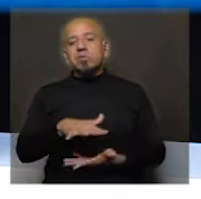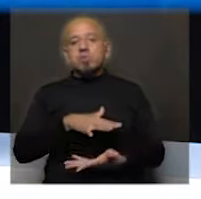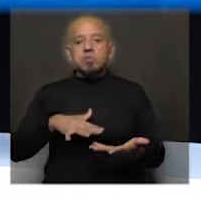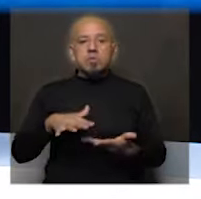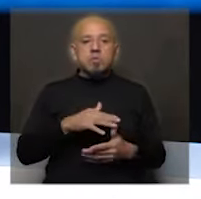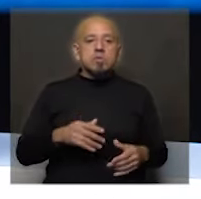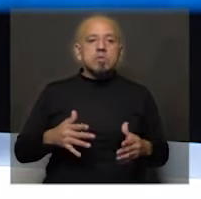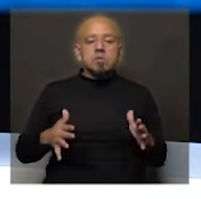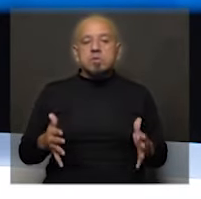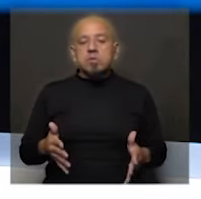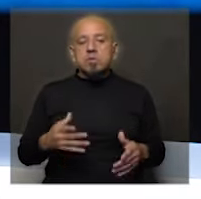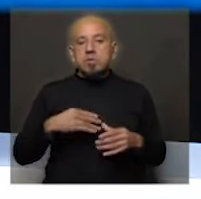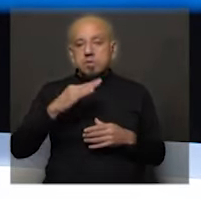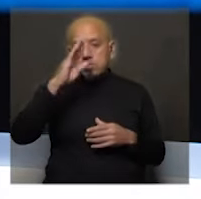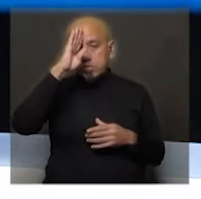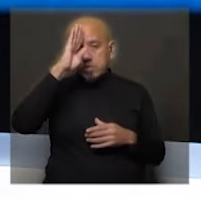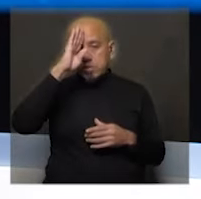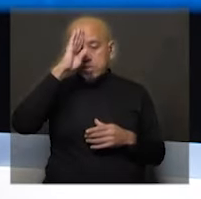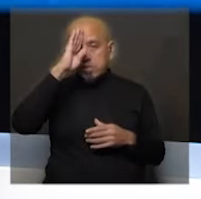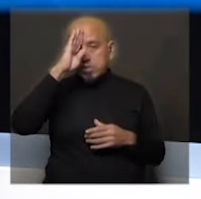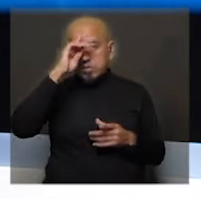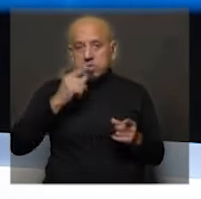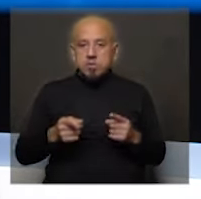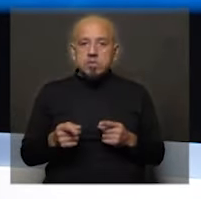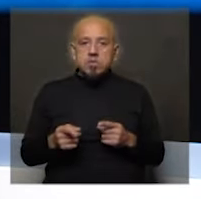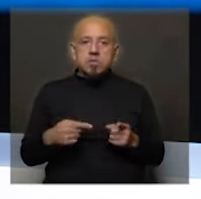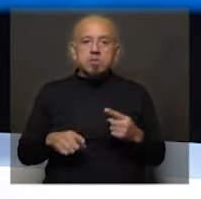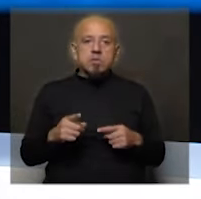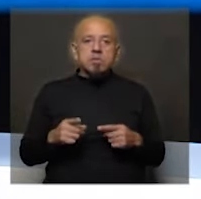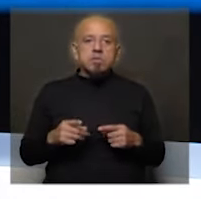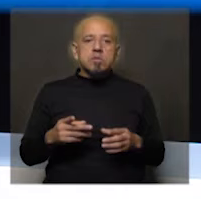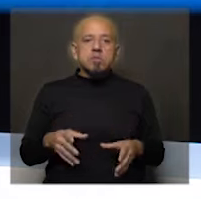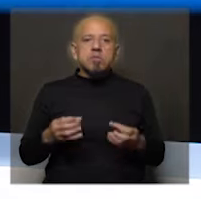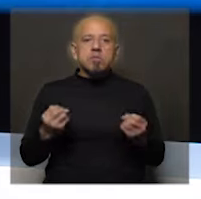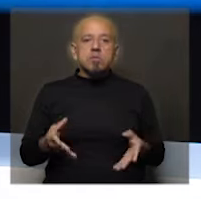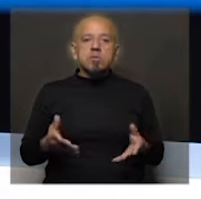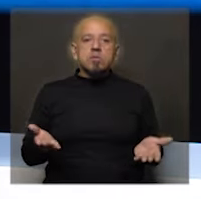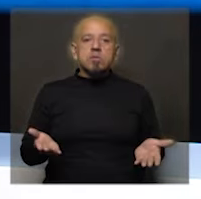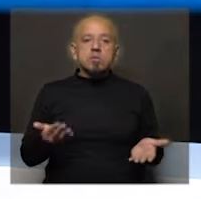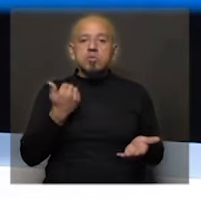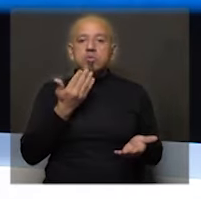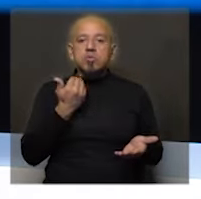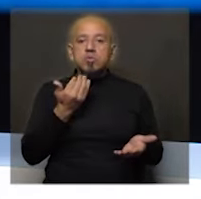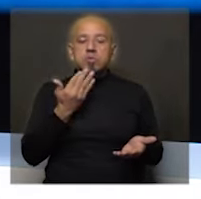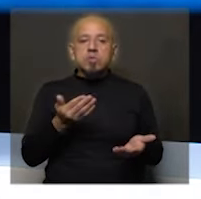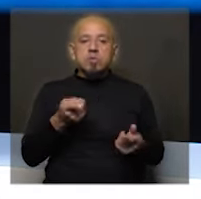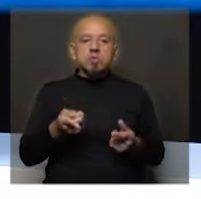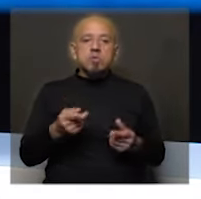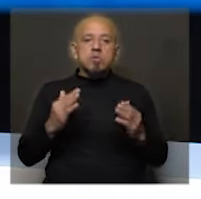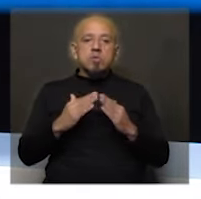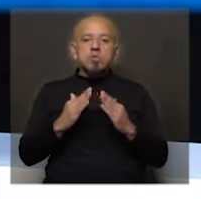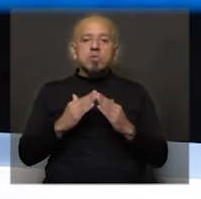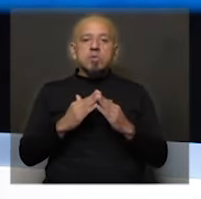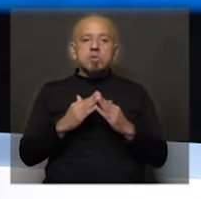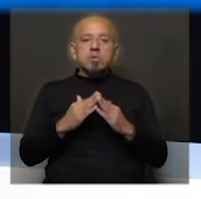en las que aprenden a estar en un estado de alerta permanente porque no saben cuándo en su casa va a suceder un